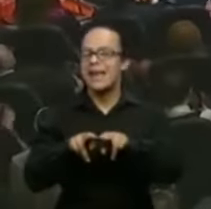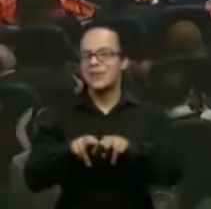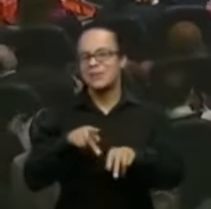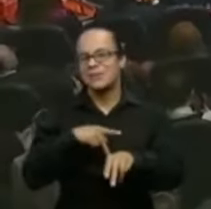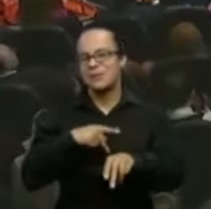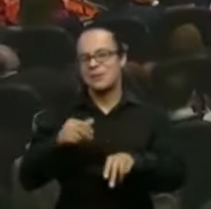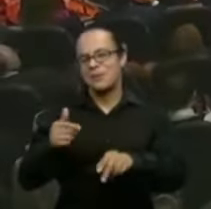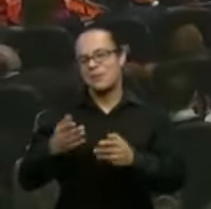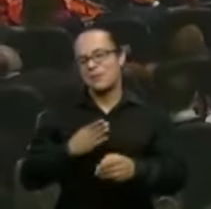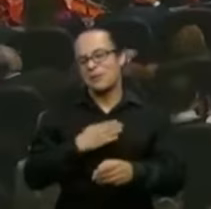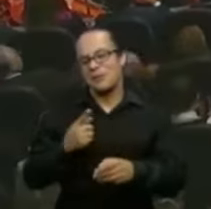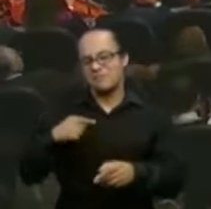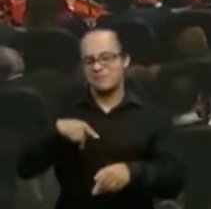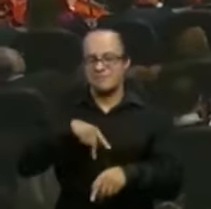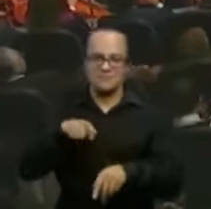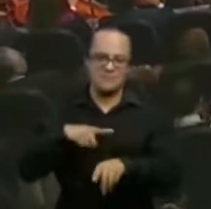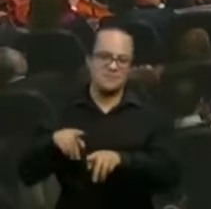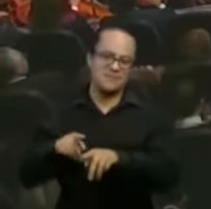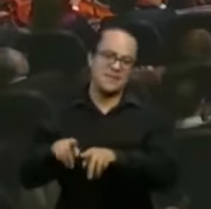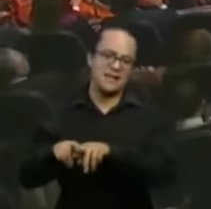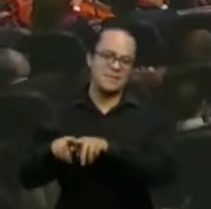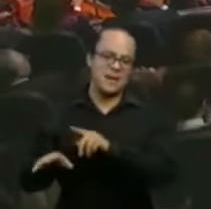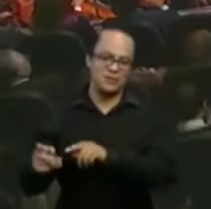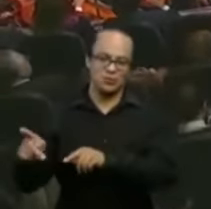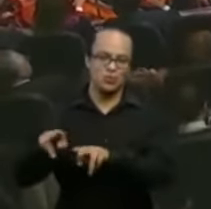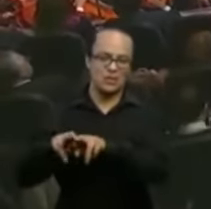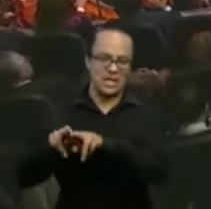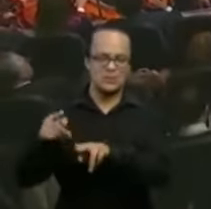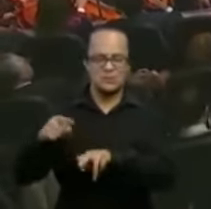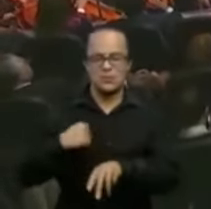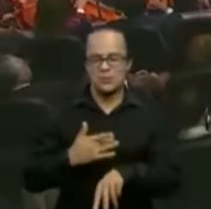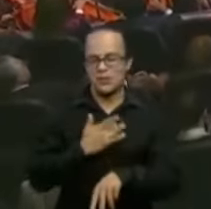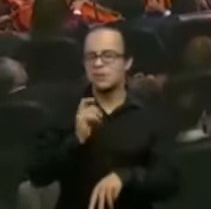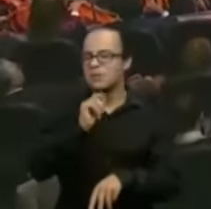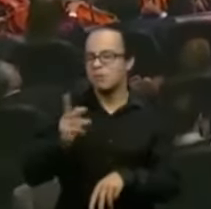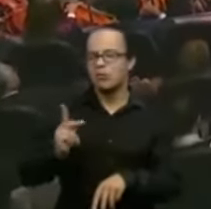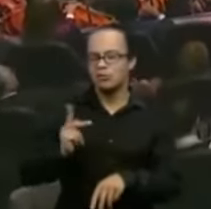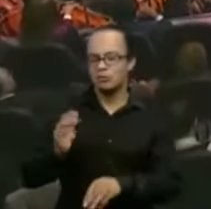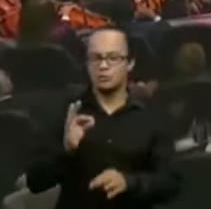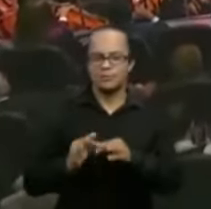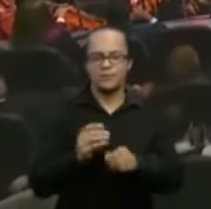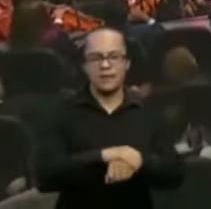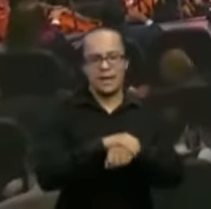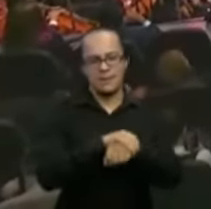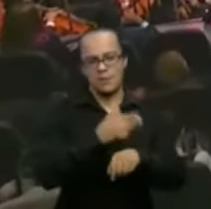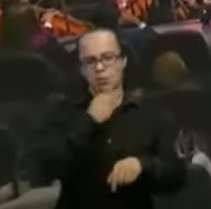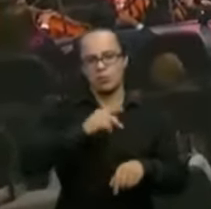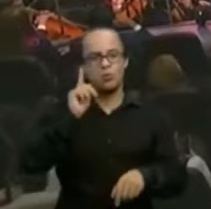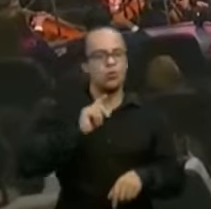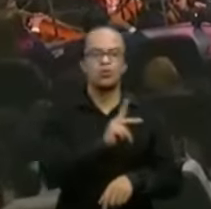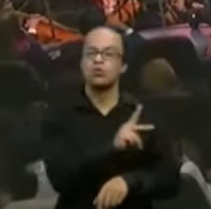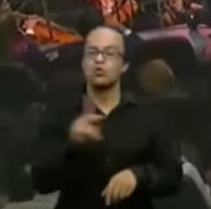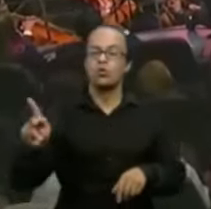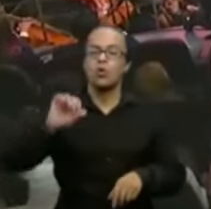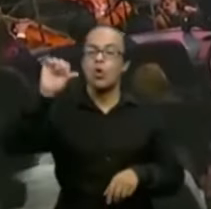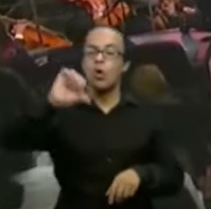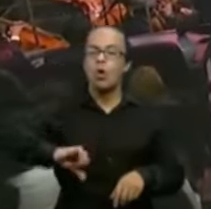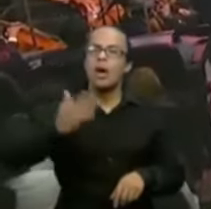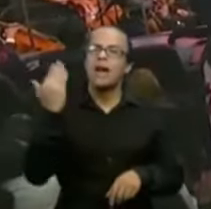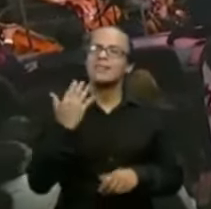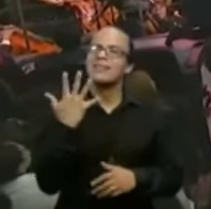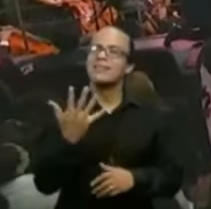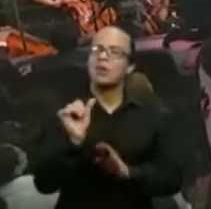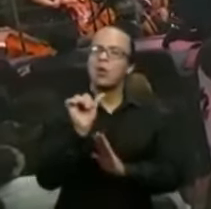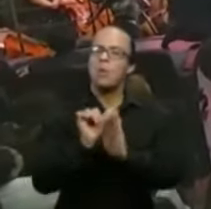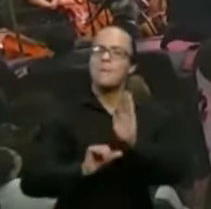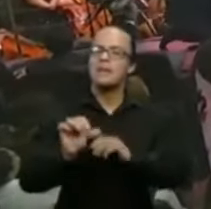porque son de mi hermana, pero muchas gracias a todos. Amigas y amigos todos, justo hoy, hace